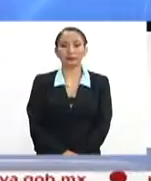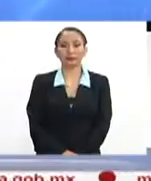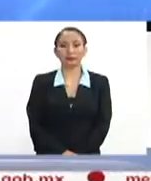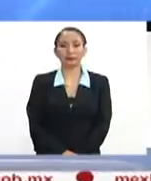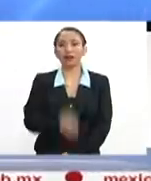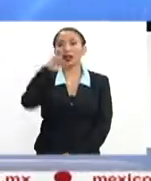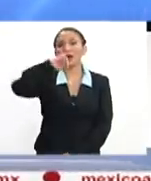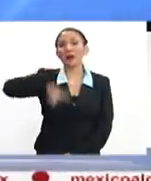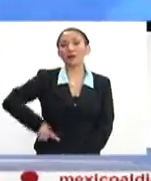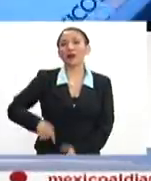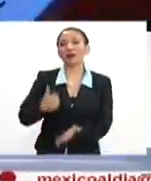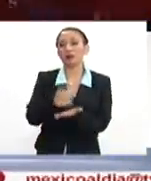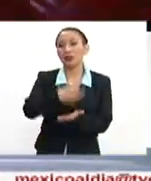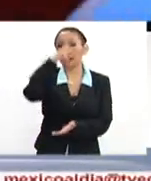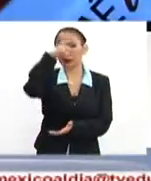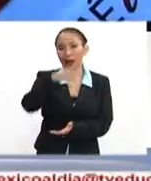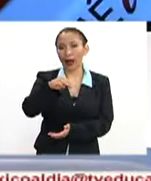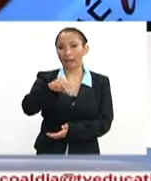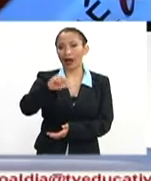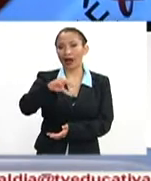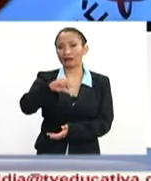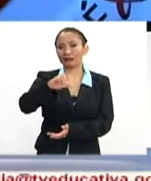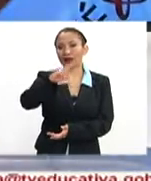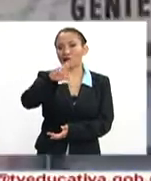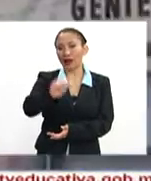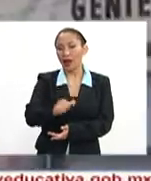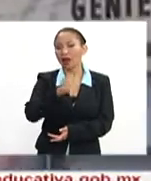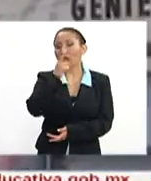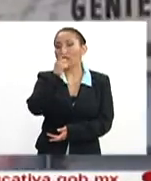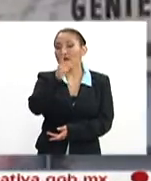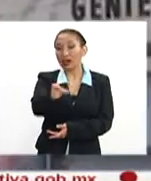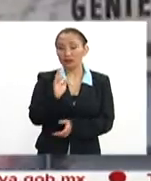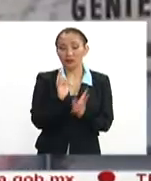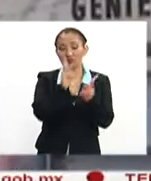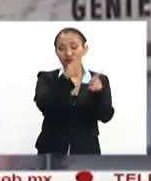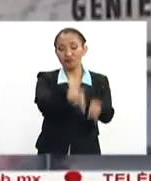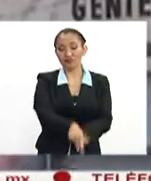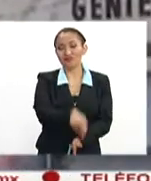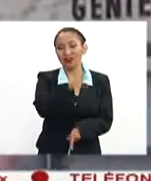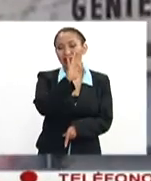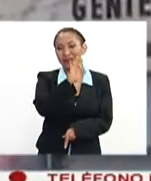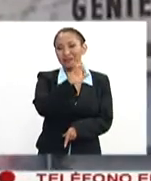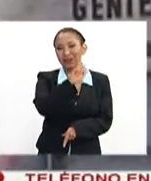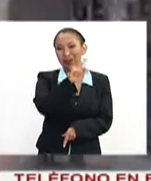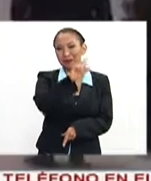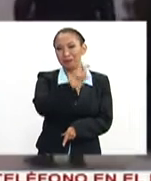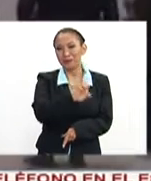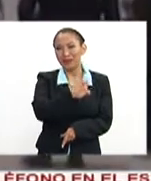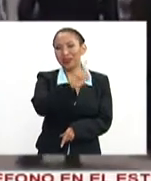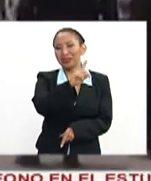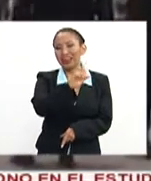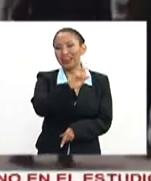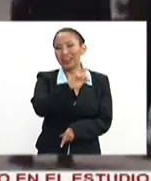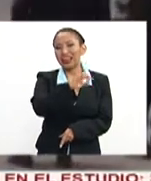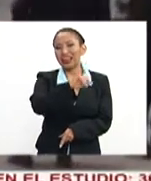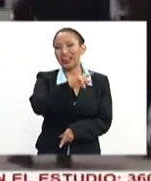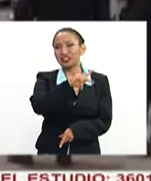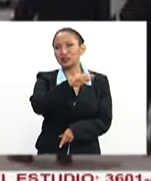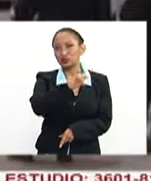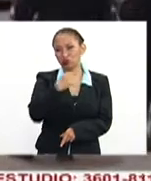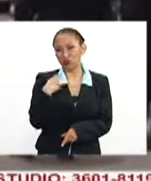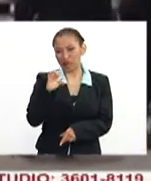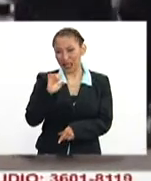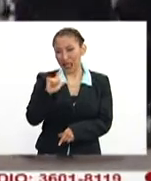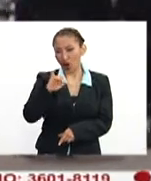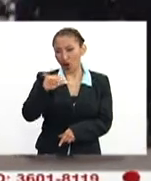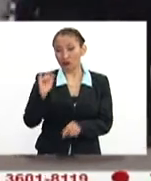El jefe de gobierno de la Ciudad de México, Miguel Ángel Mancera, dijo que al funeral de Felipe de Jesús Pérez Lunas, alias El Ojos,